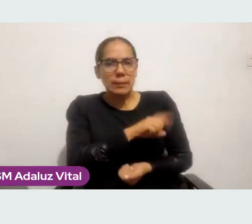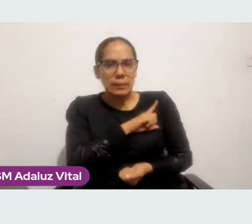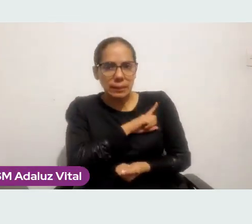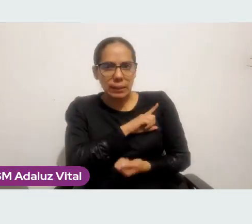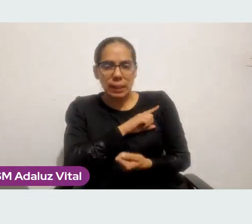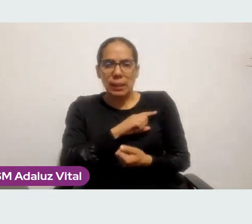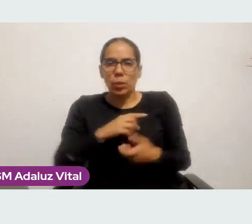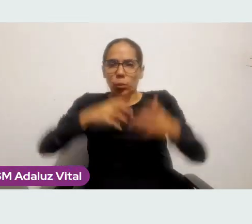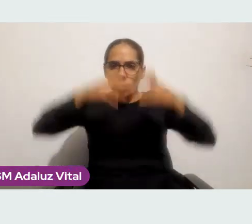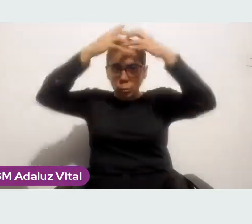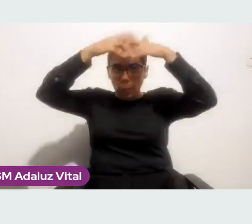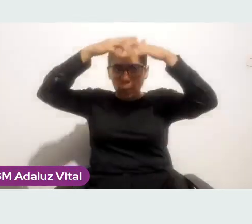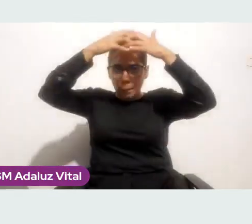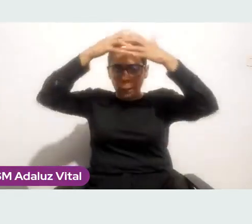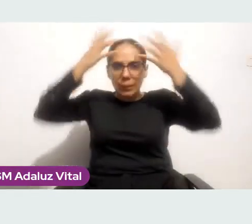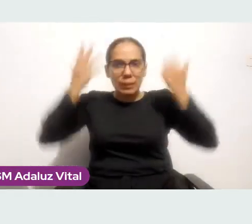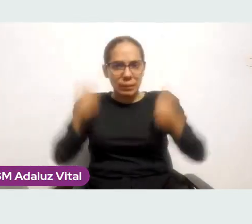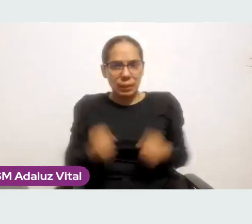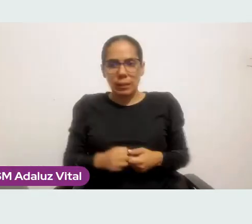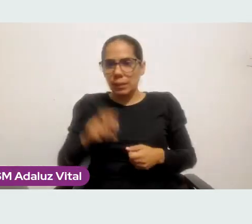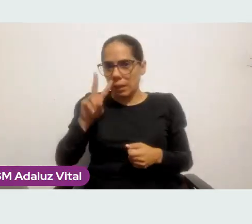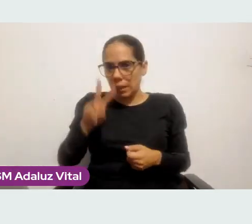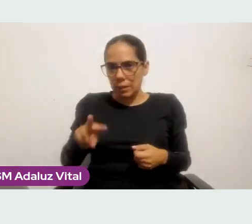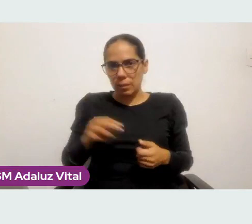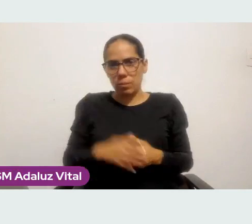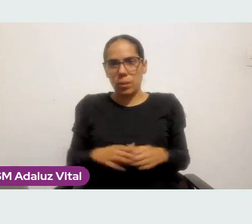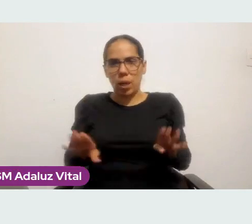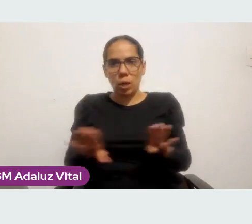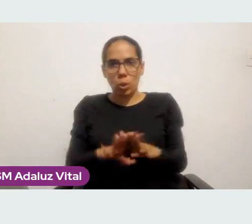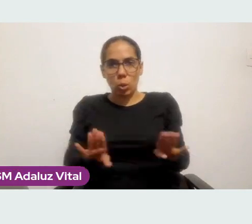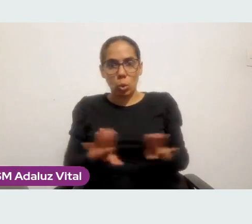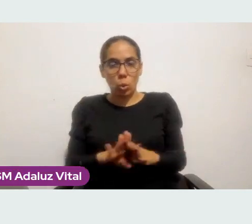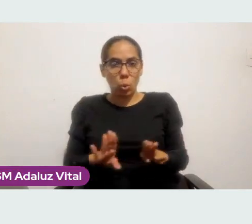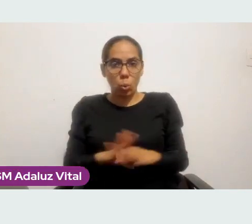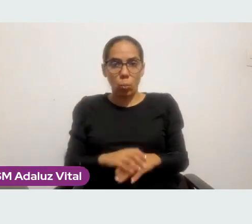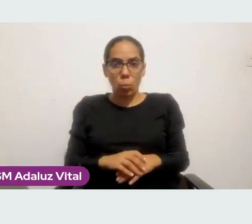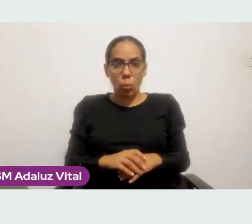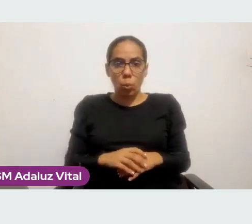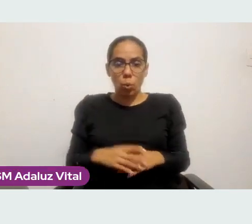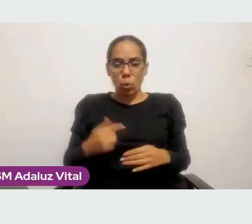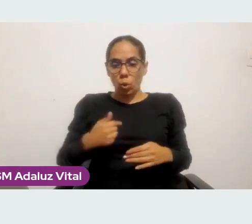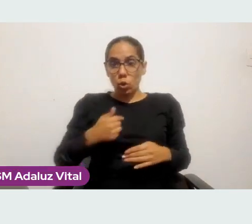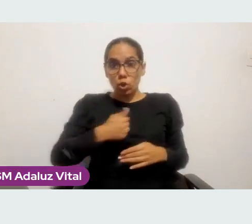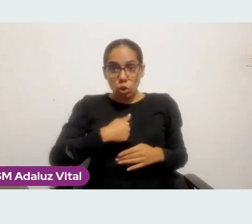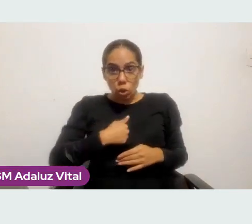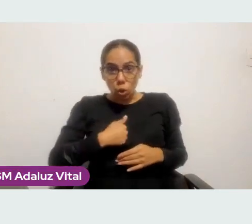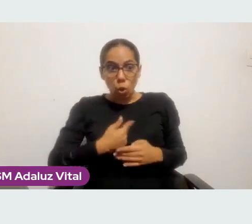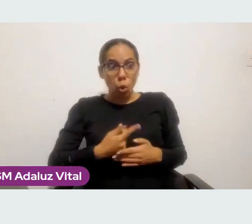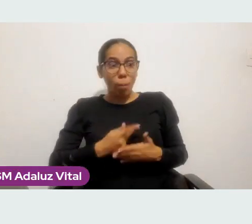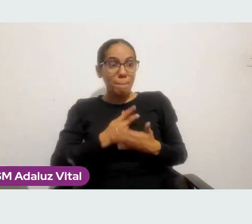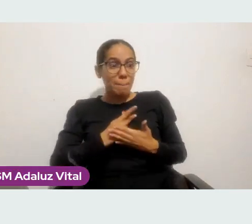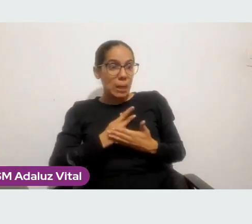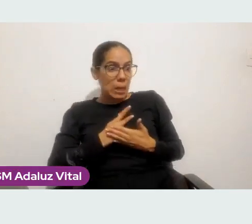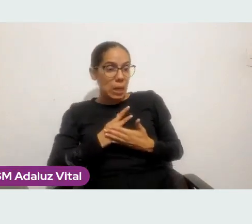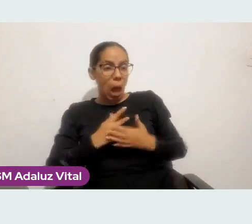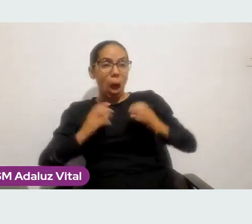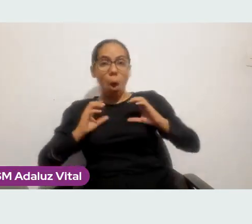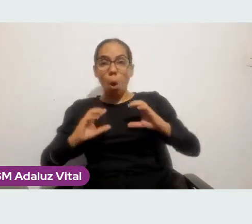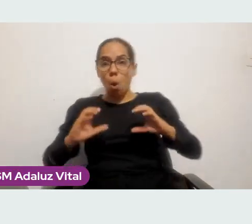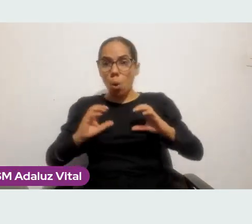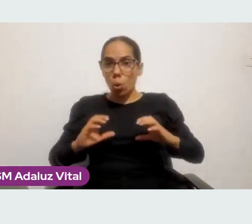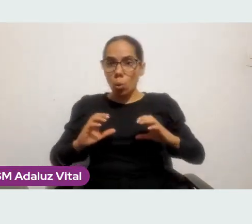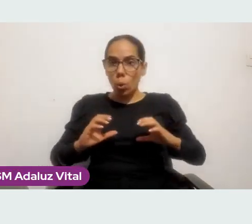emocional, tiene que ver mucho con esa parte de mi autocuidado, ¿no? Pero ¿cómo voy